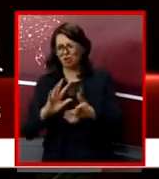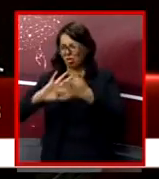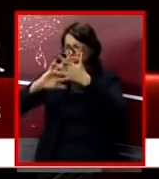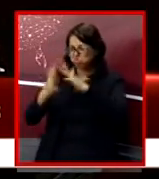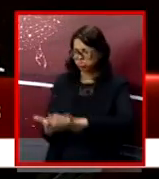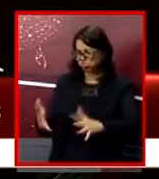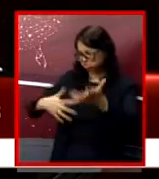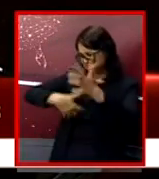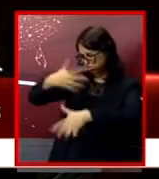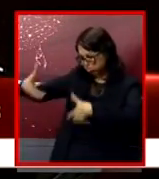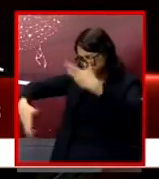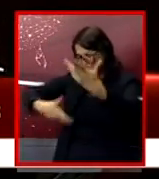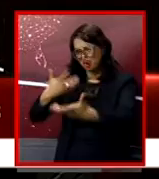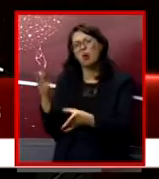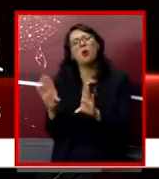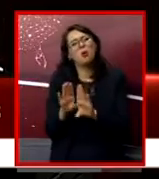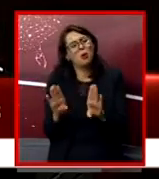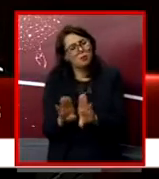todos los escombros?